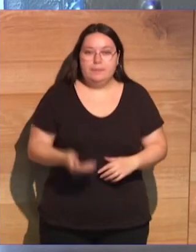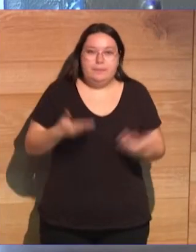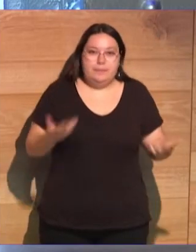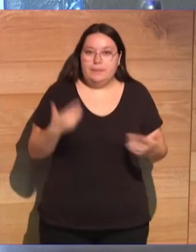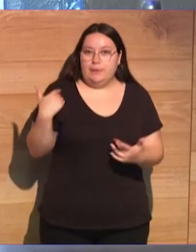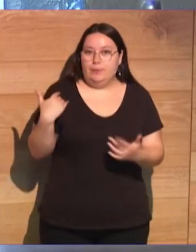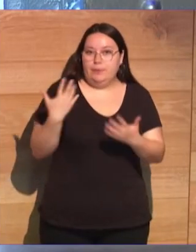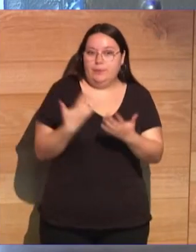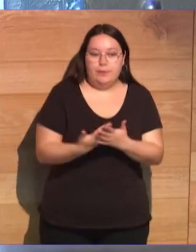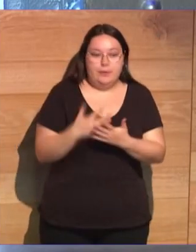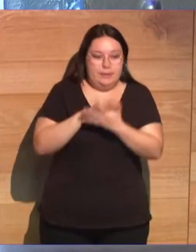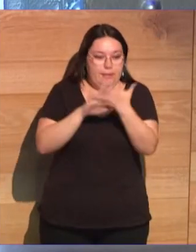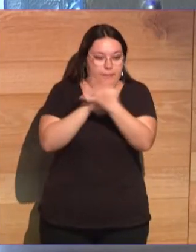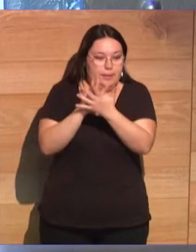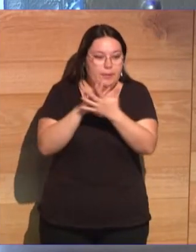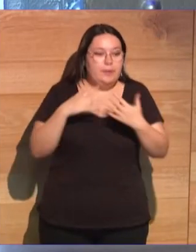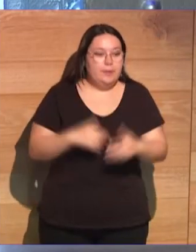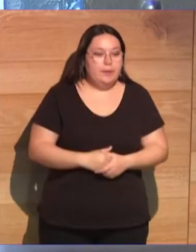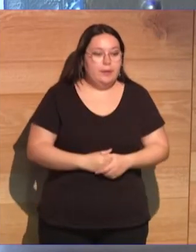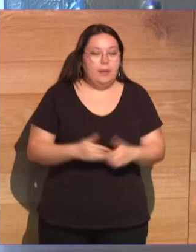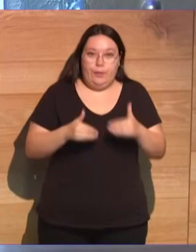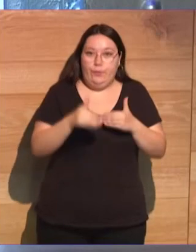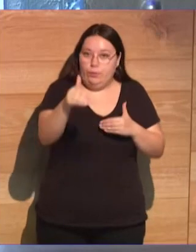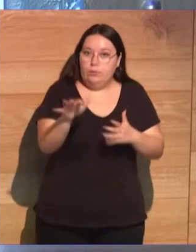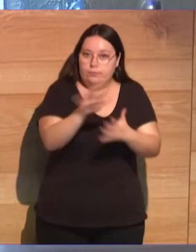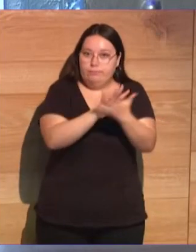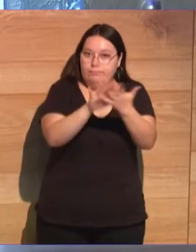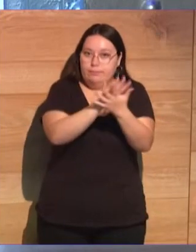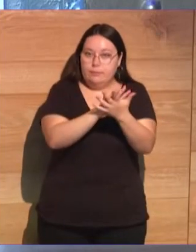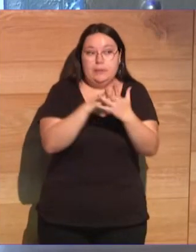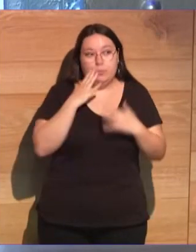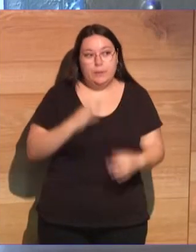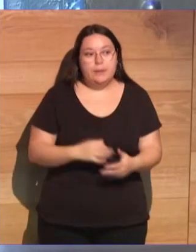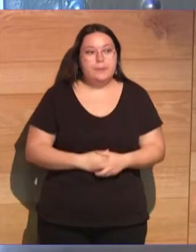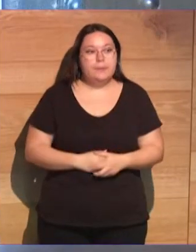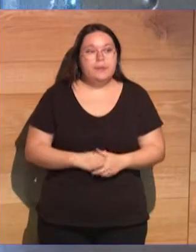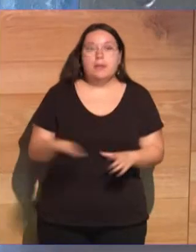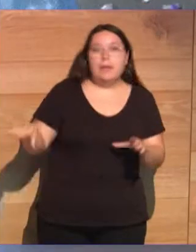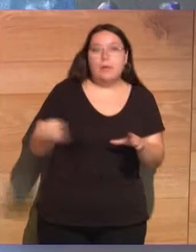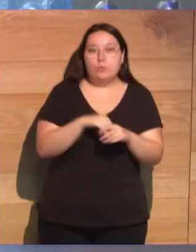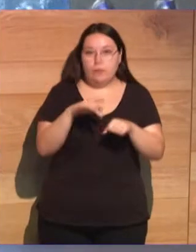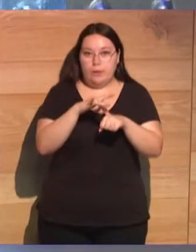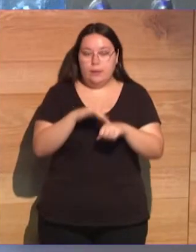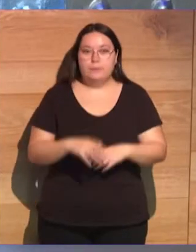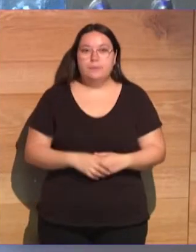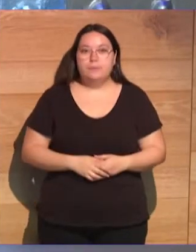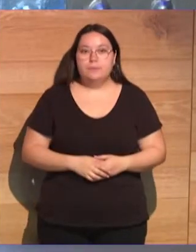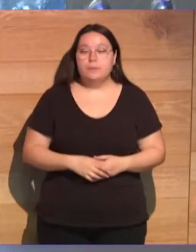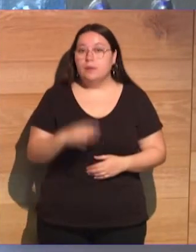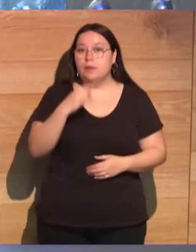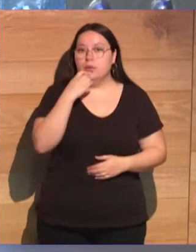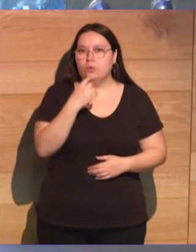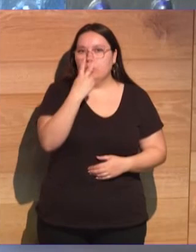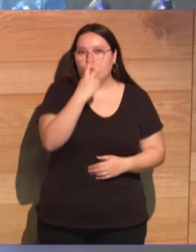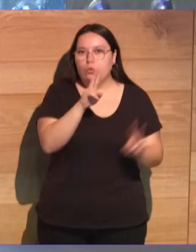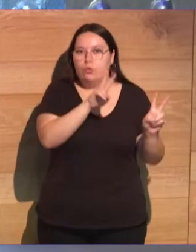de los últimos años, y que seguirá siéndolo para muchos más, parece ser, y la inclusión digital. Digo que son dos